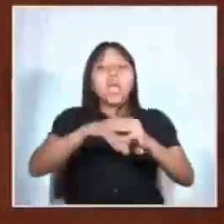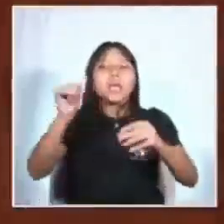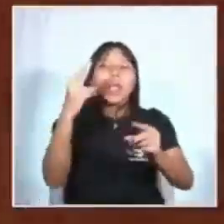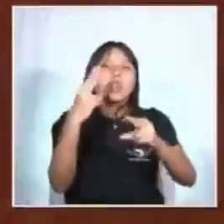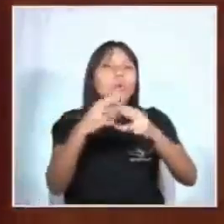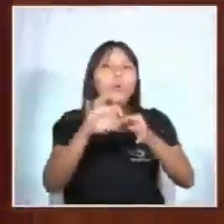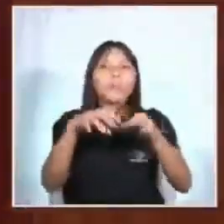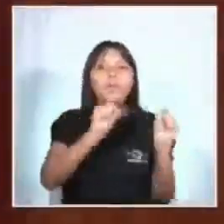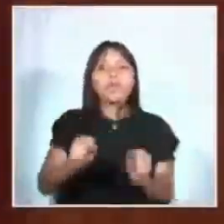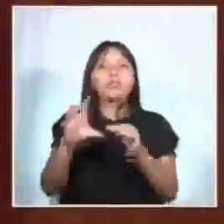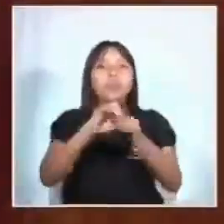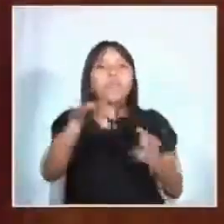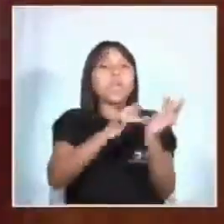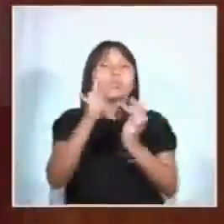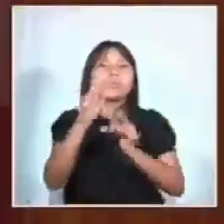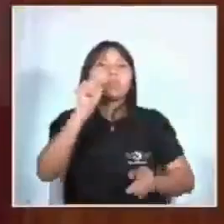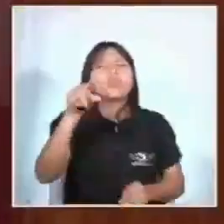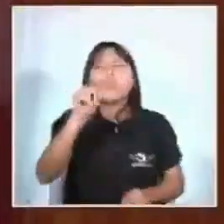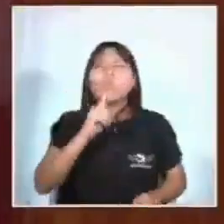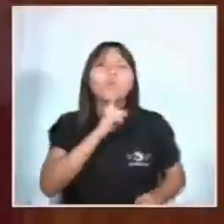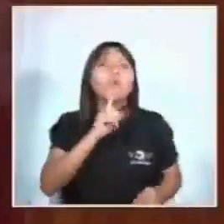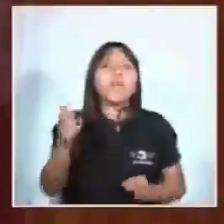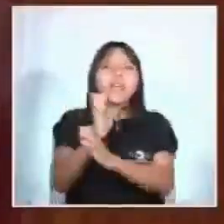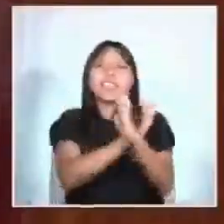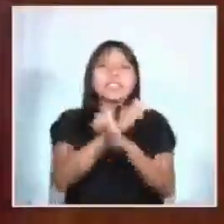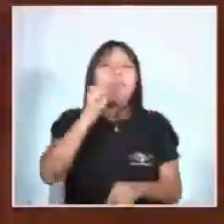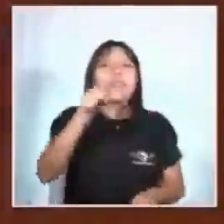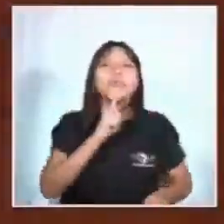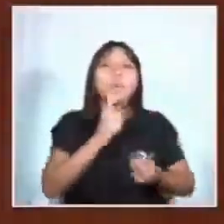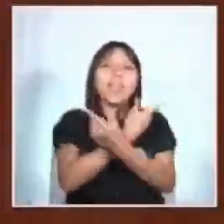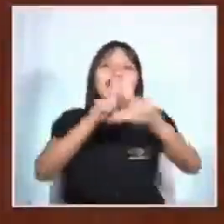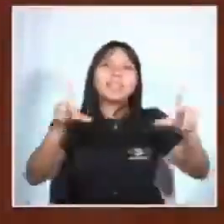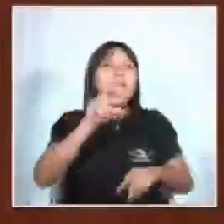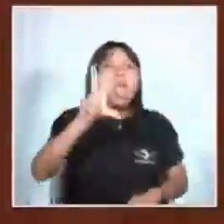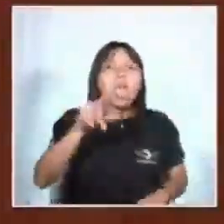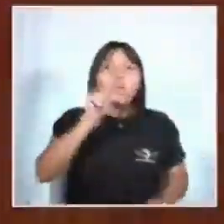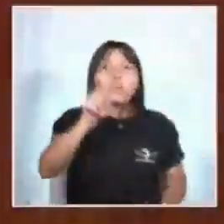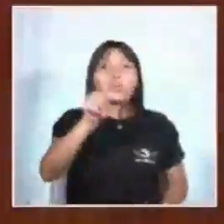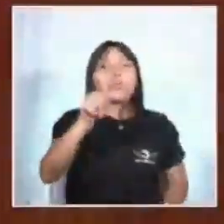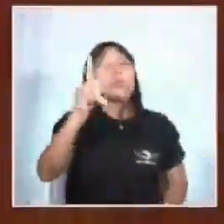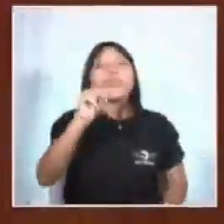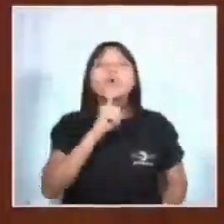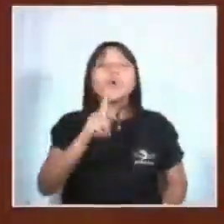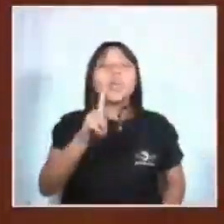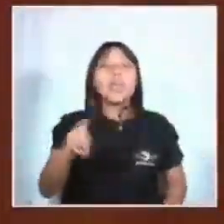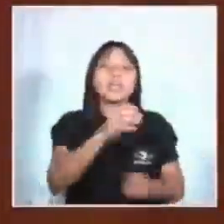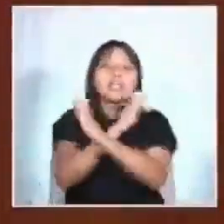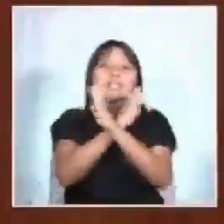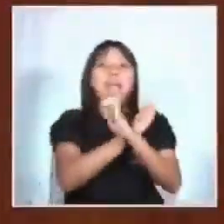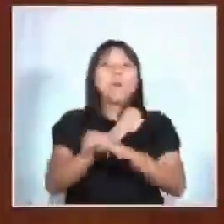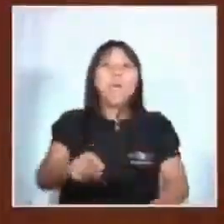poderoso de Jesús. Tú no eres esclava, tú eres libre. Tú no eres esclava, tú eres